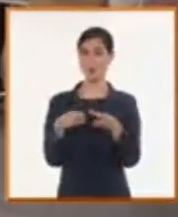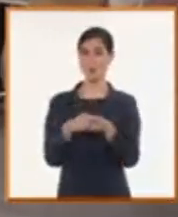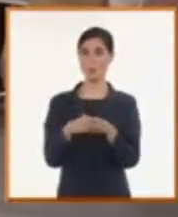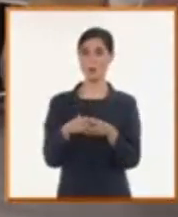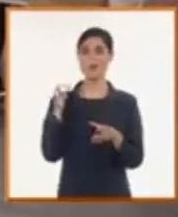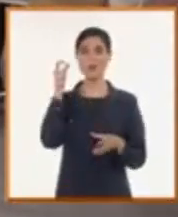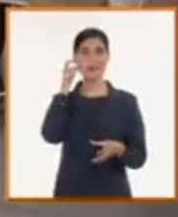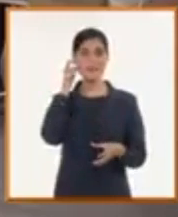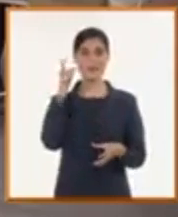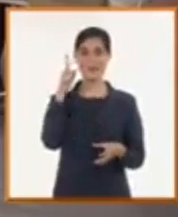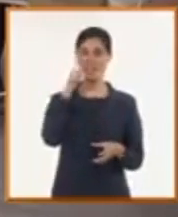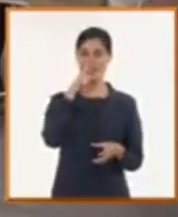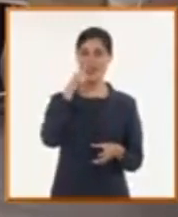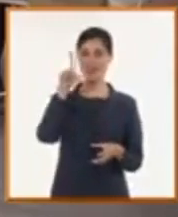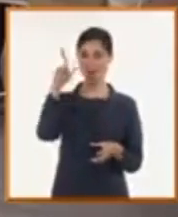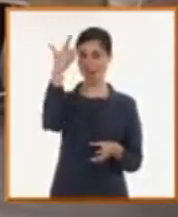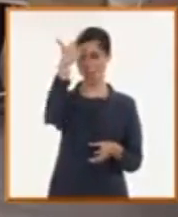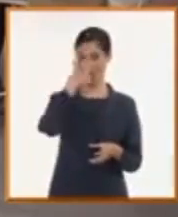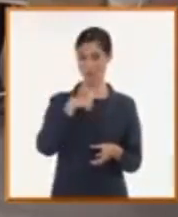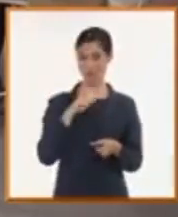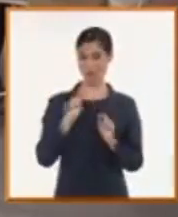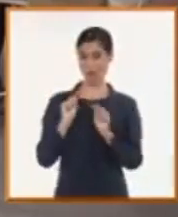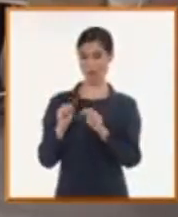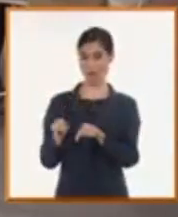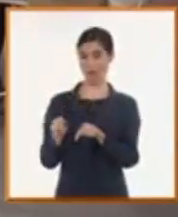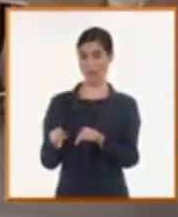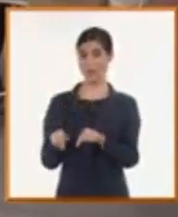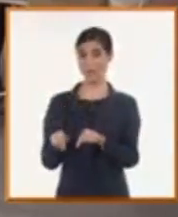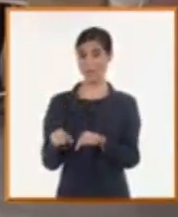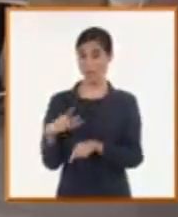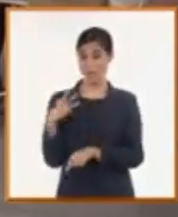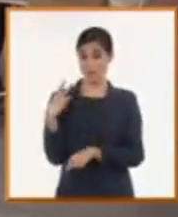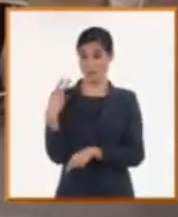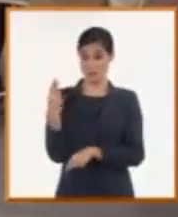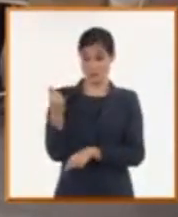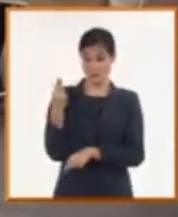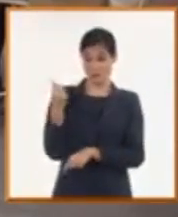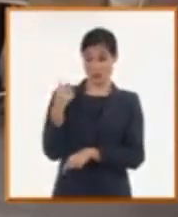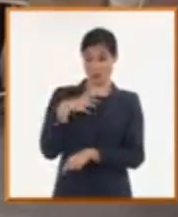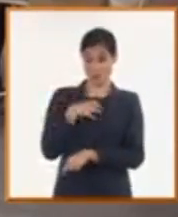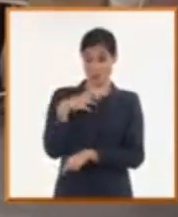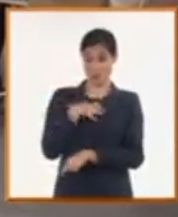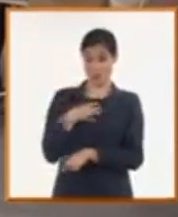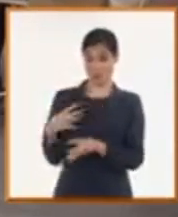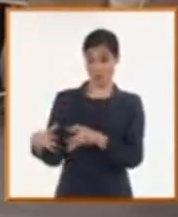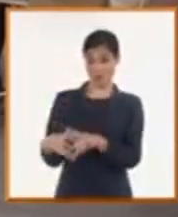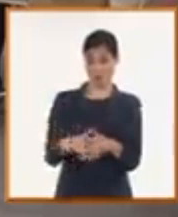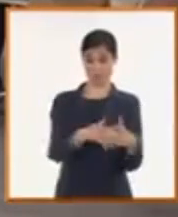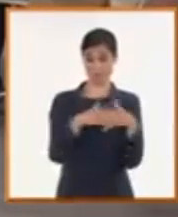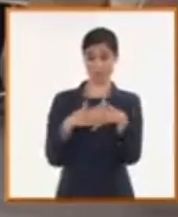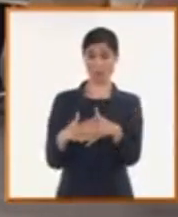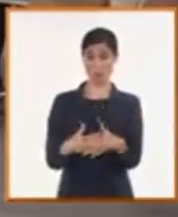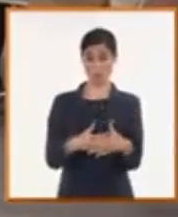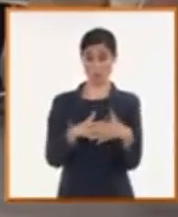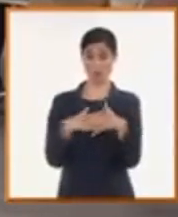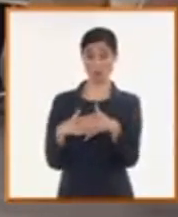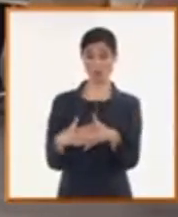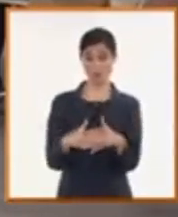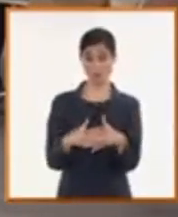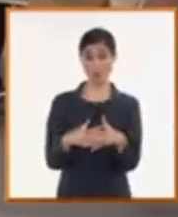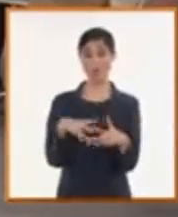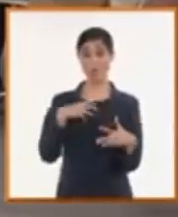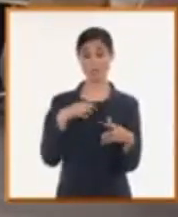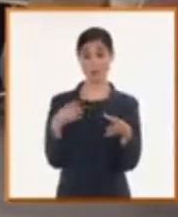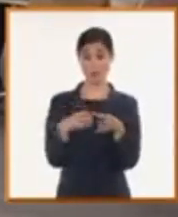manejaba mucha plata de los Estados Unidos y venía con el apoyo de Zaire. Cuando llegaron a estar a 20 y tantos kilómetros, ahorita